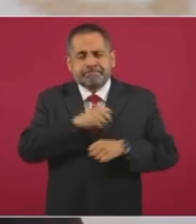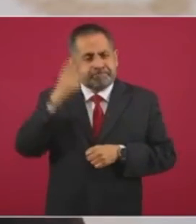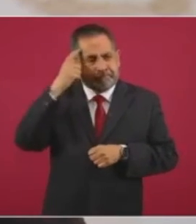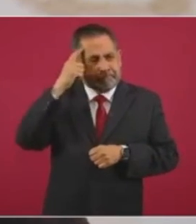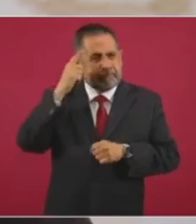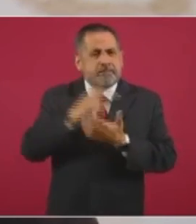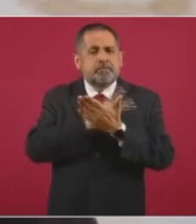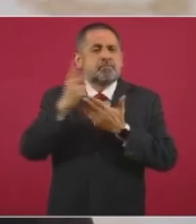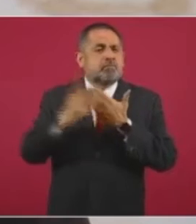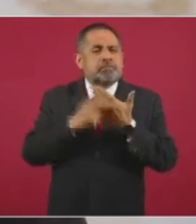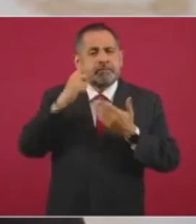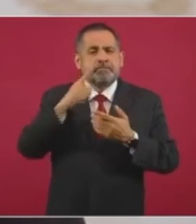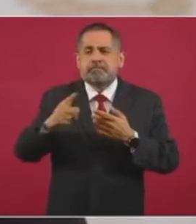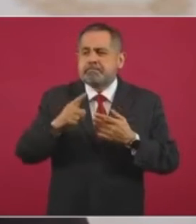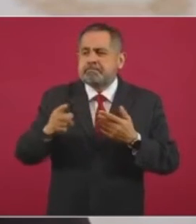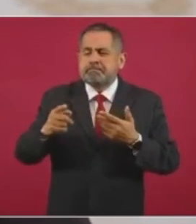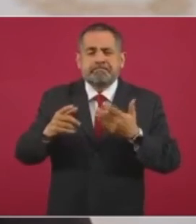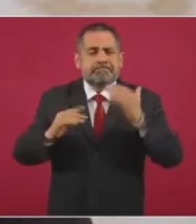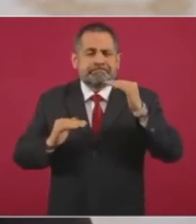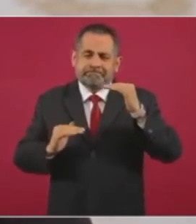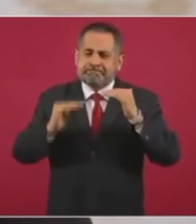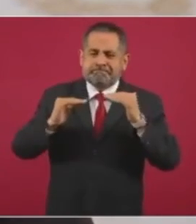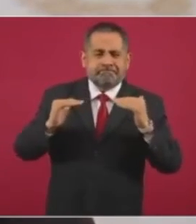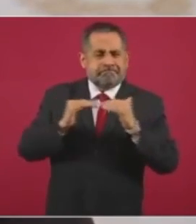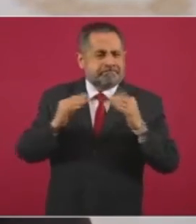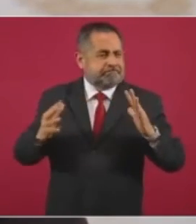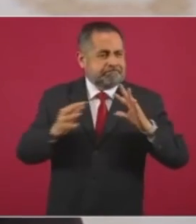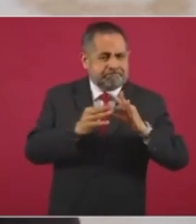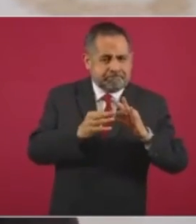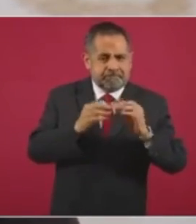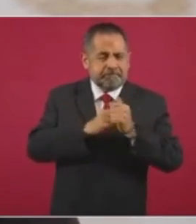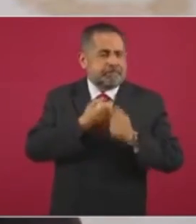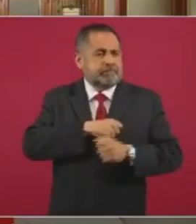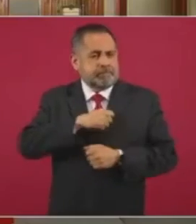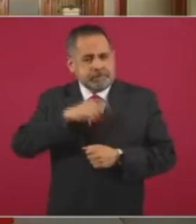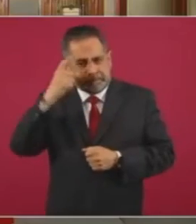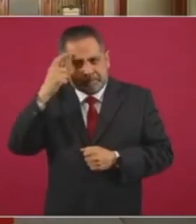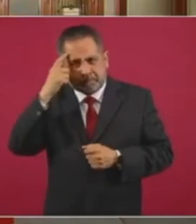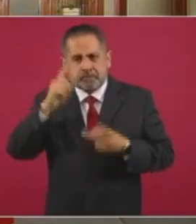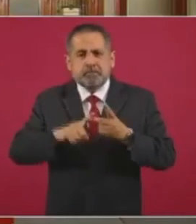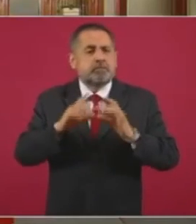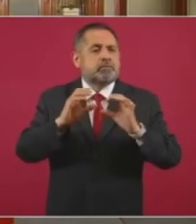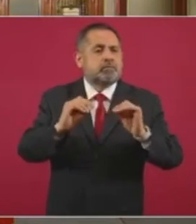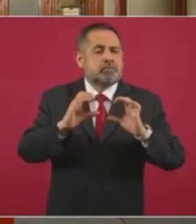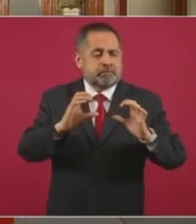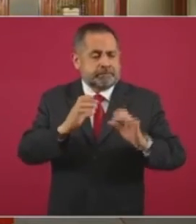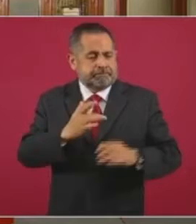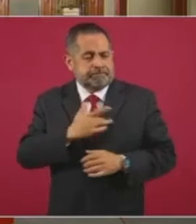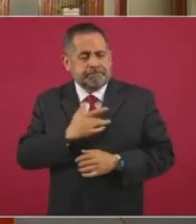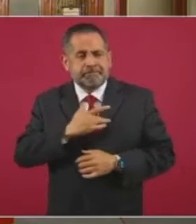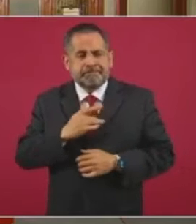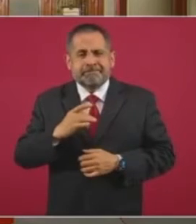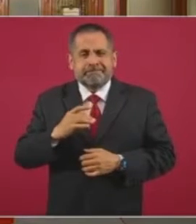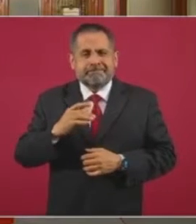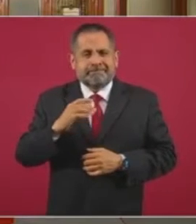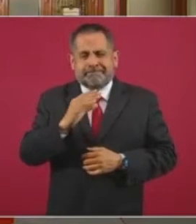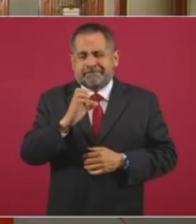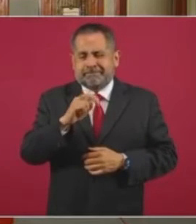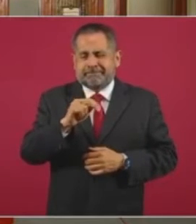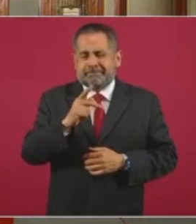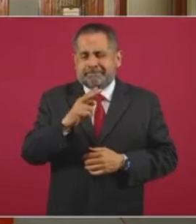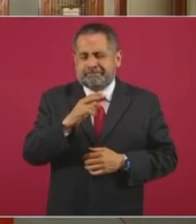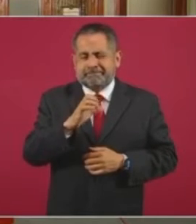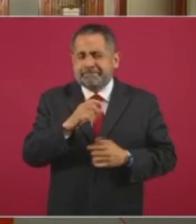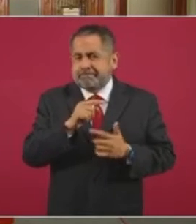programa de reducción de brechas en salud mental o bien el programa de cuidados del corazón por parte del SENAPRESE. Y es justamente